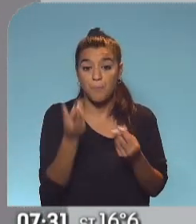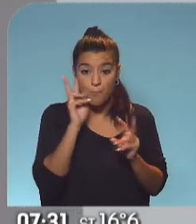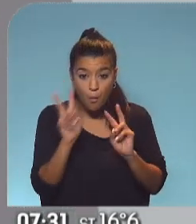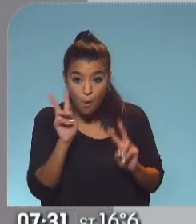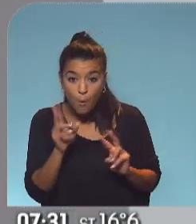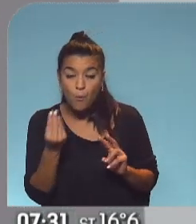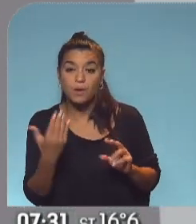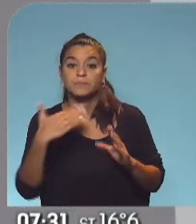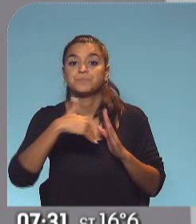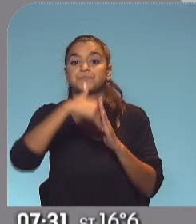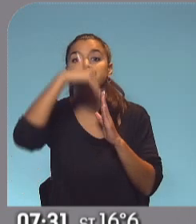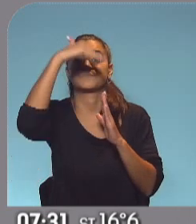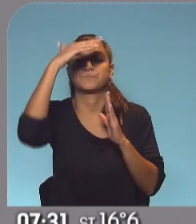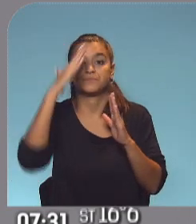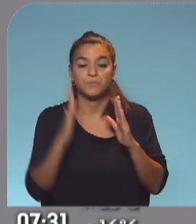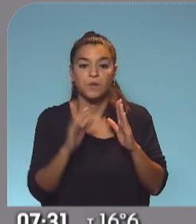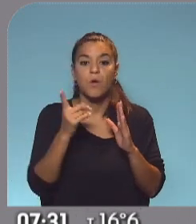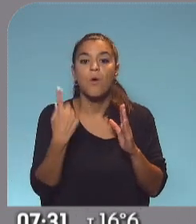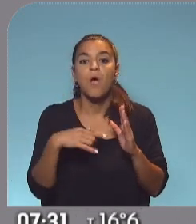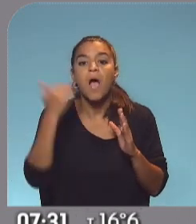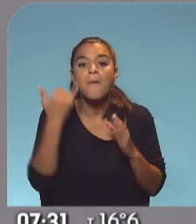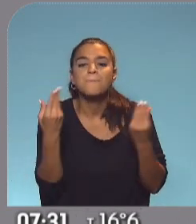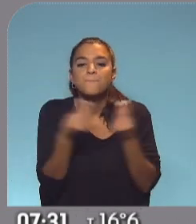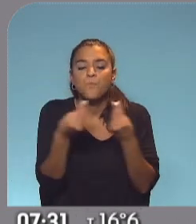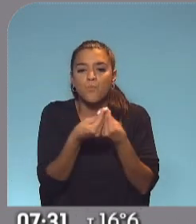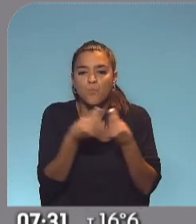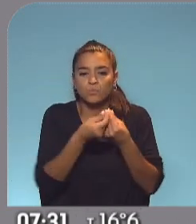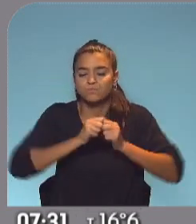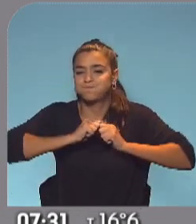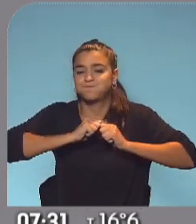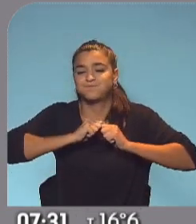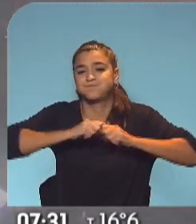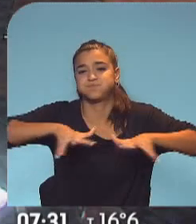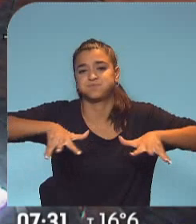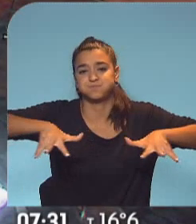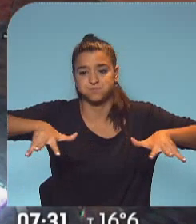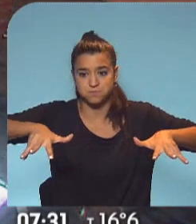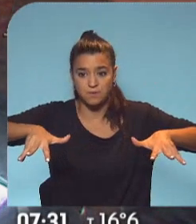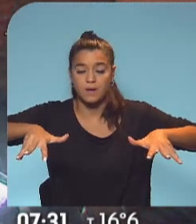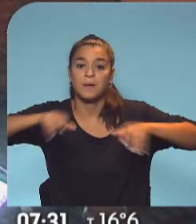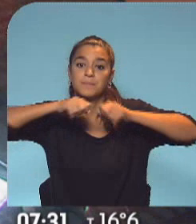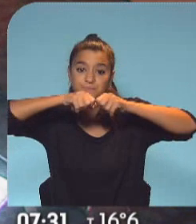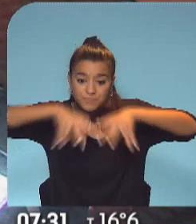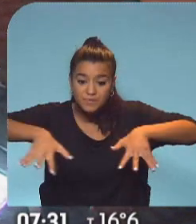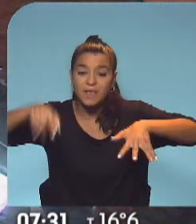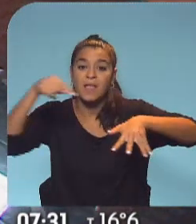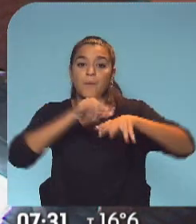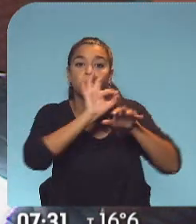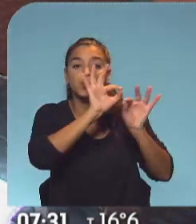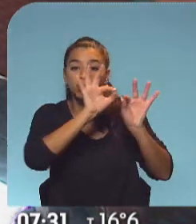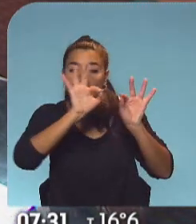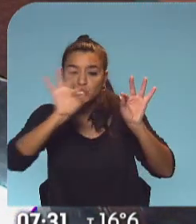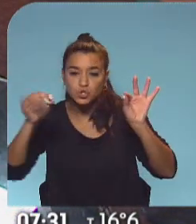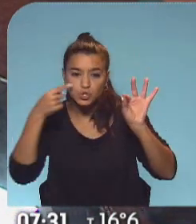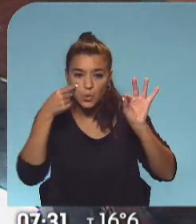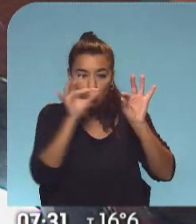es que el pico se produce cuando aparecen muchos casos, cuando explota la situación. Y la línea punteada que